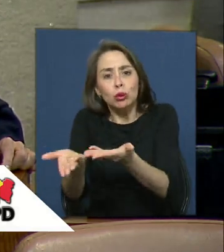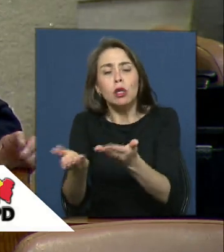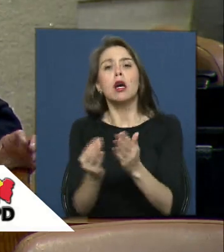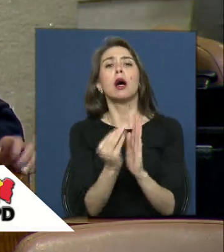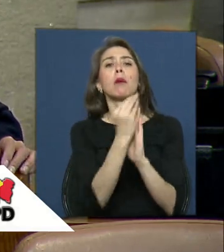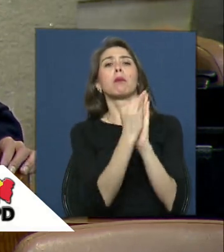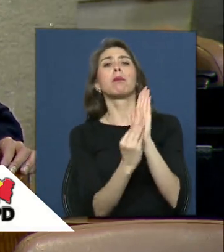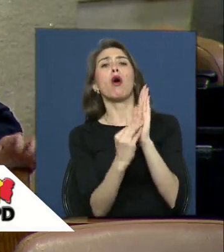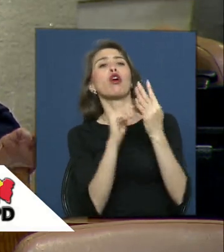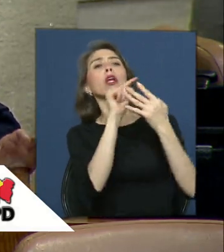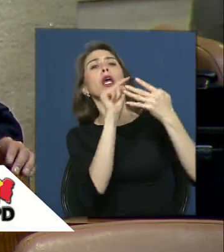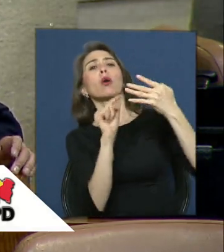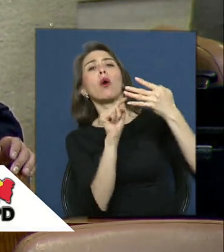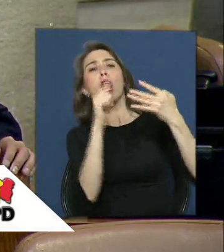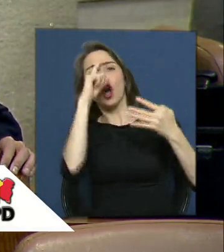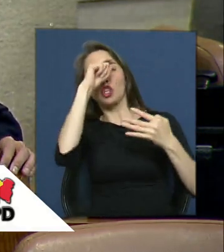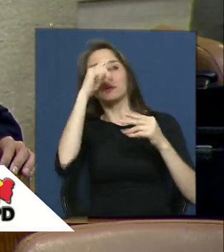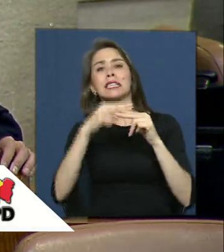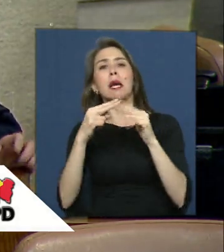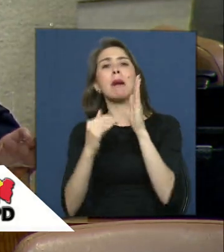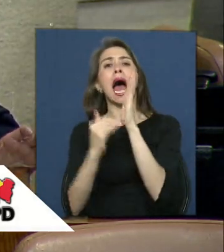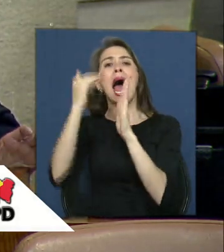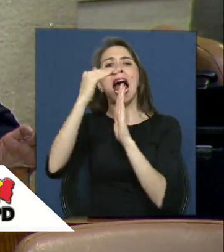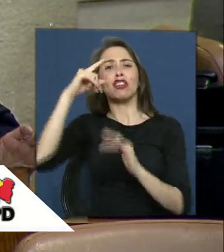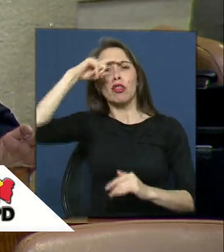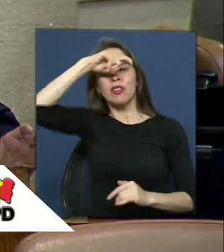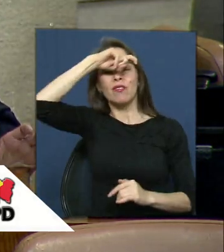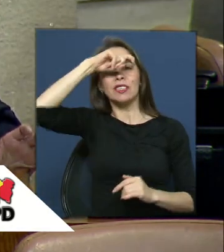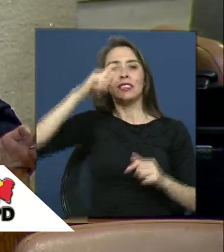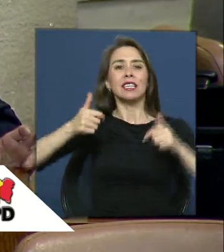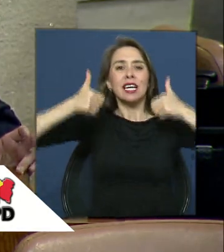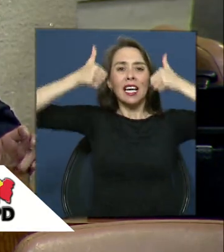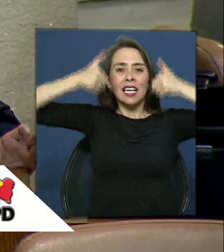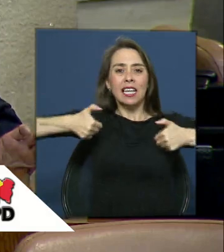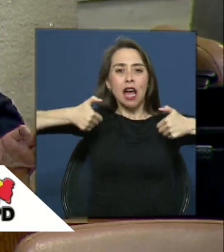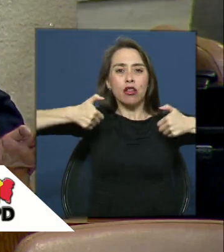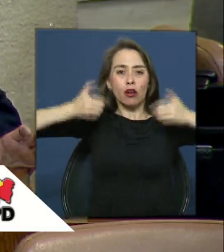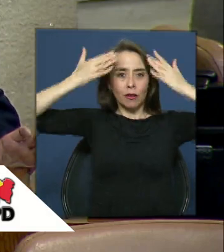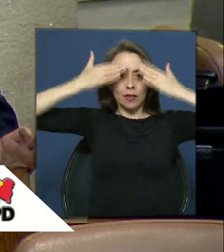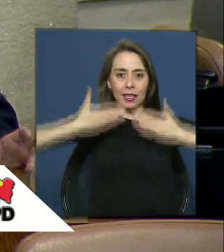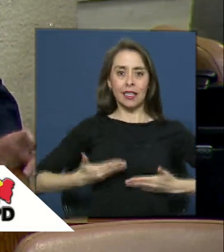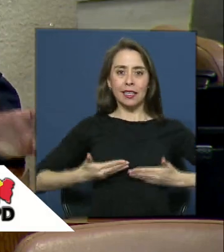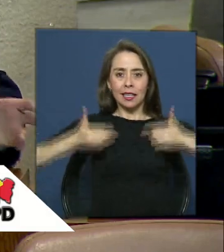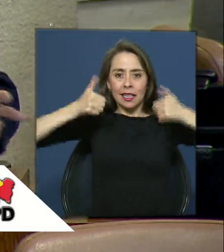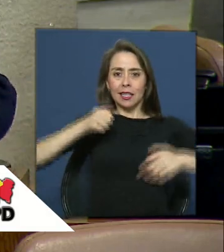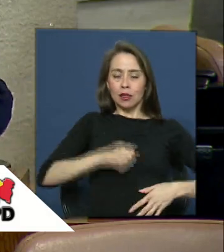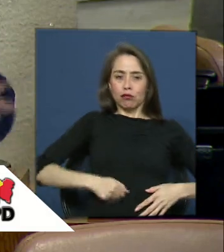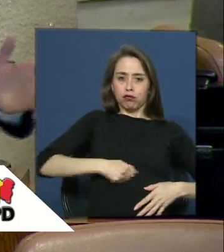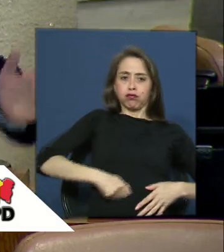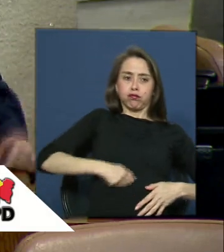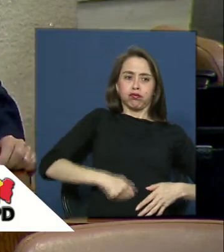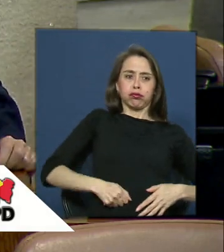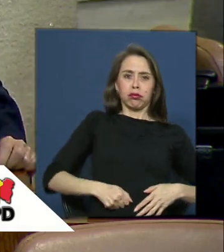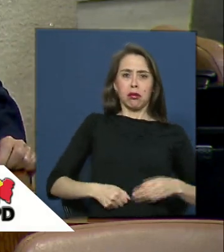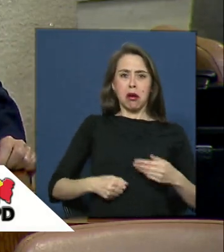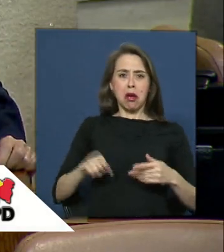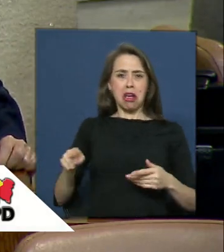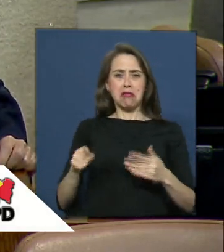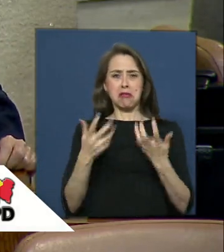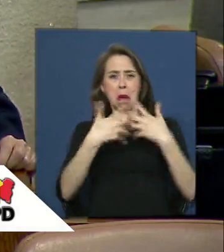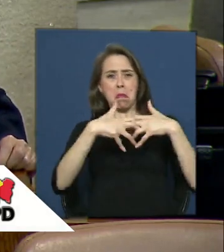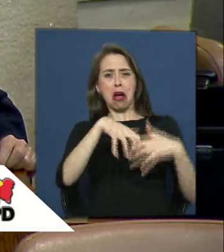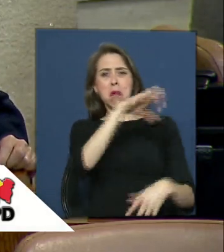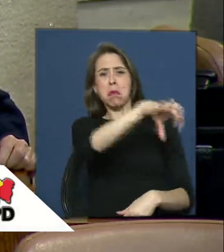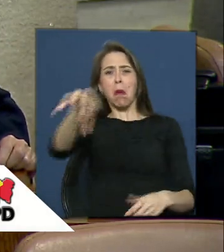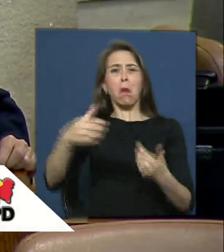por ejemplo, en los hospitales de alta complejidad le ponen radiología convencional e imaginología, pero eso se puede poner en cualquier hospital.